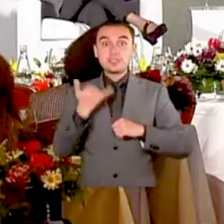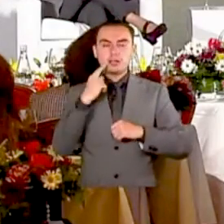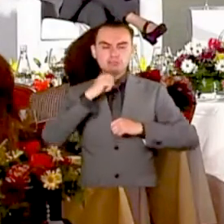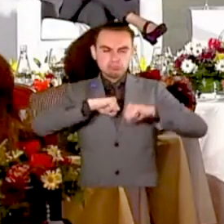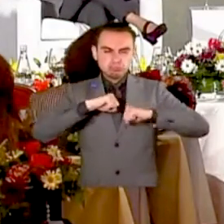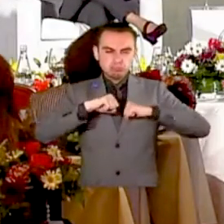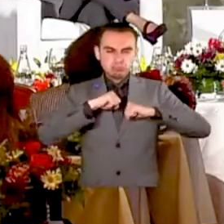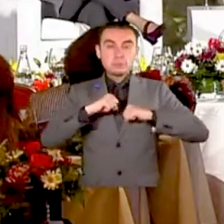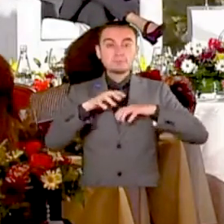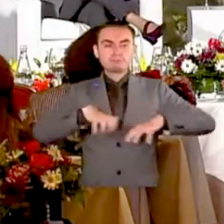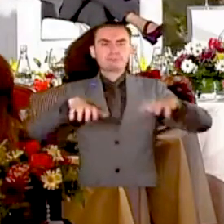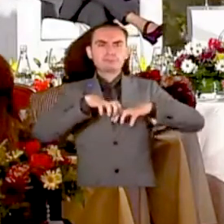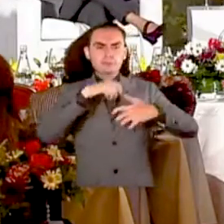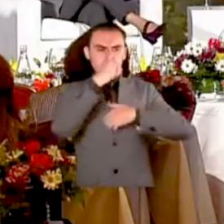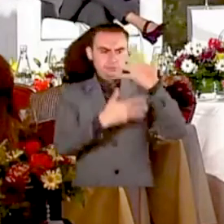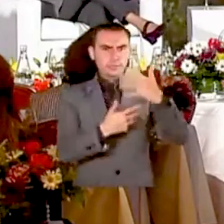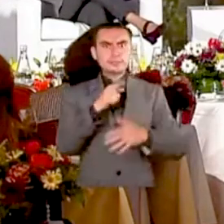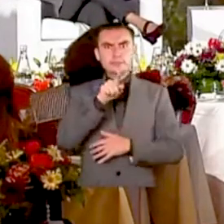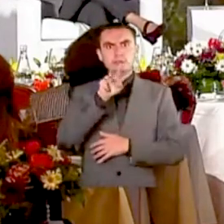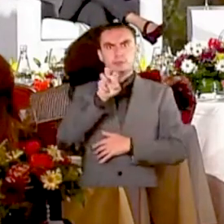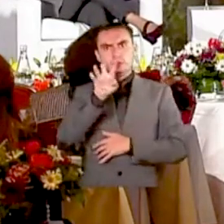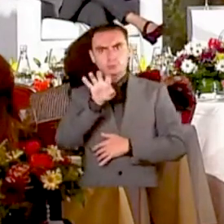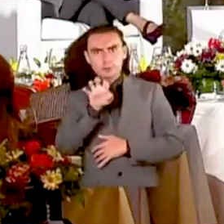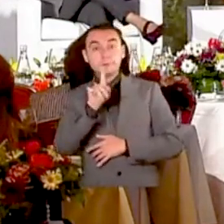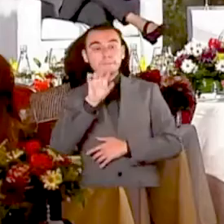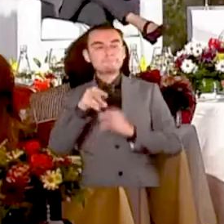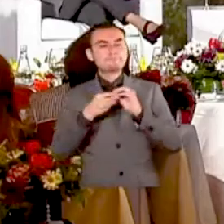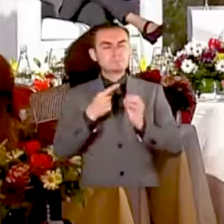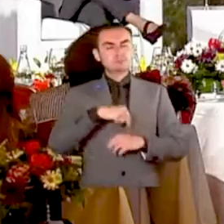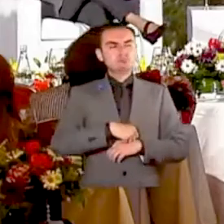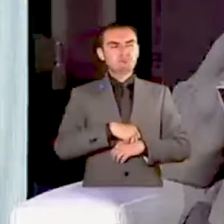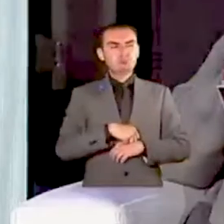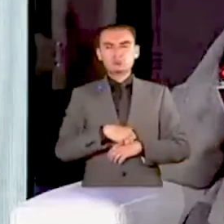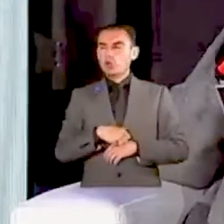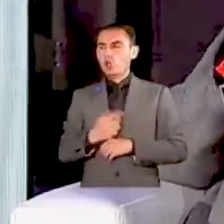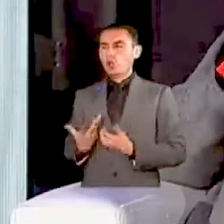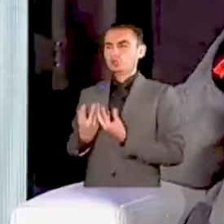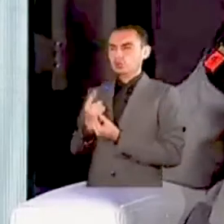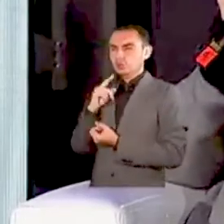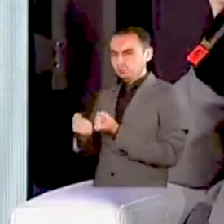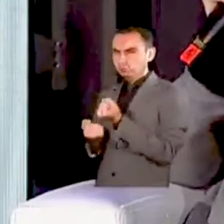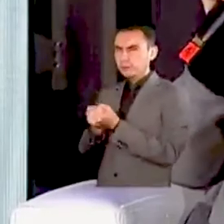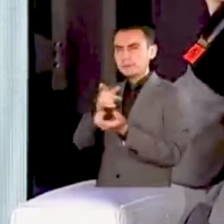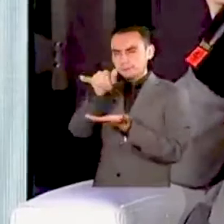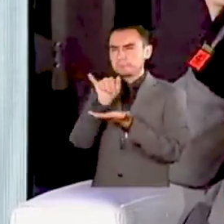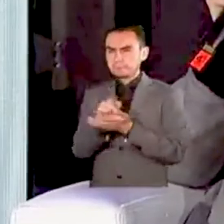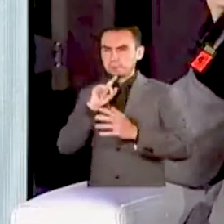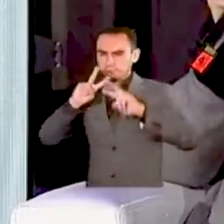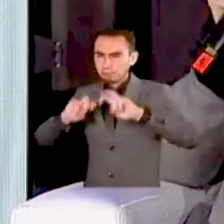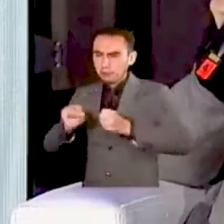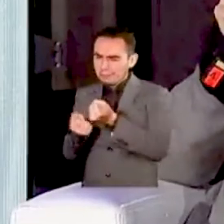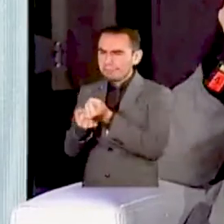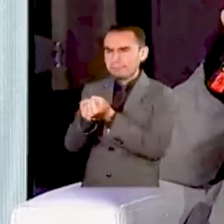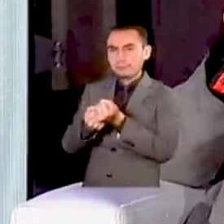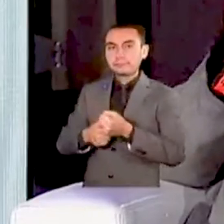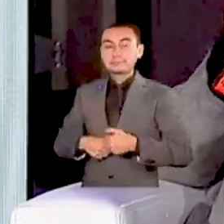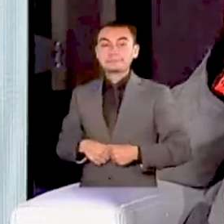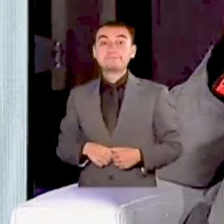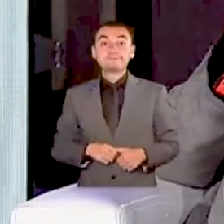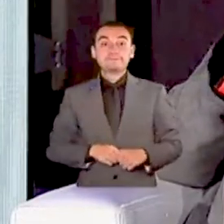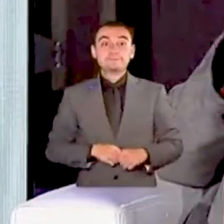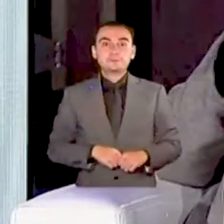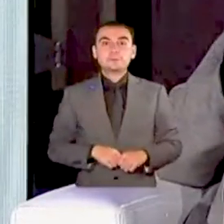pero como si fuera poco, se dispuso la creación de un grupo de apoyo a esas labores investigativas. Otro aspecto